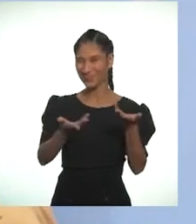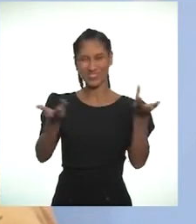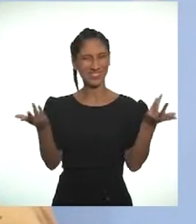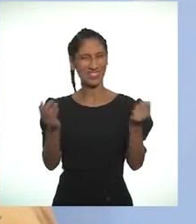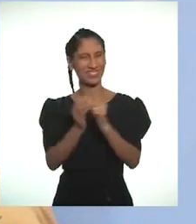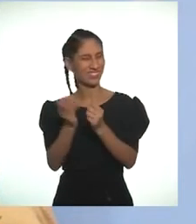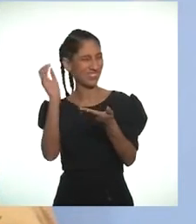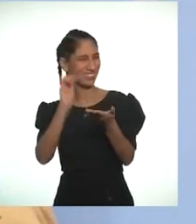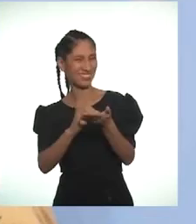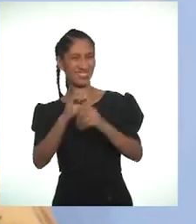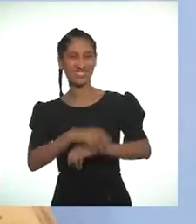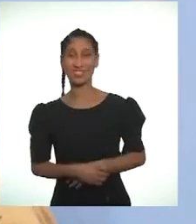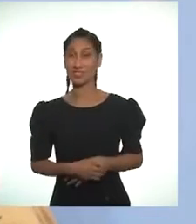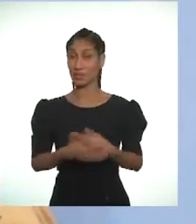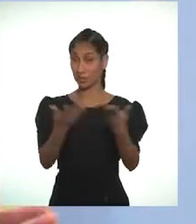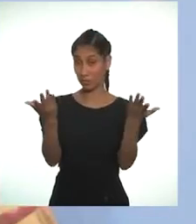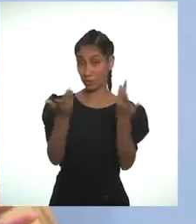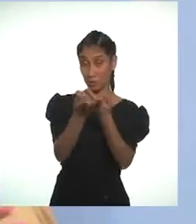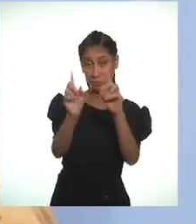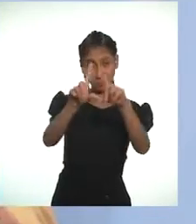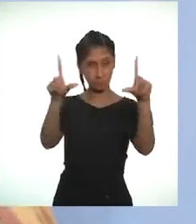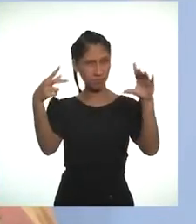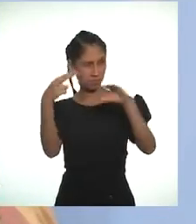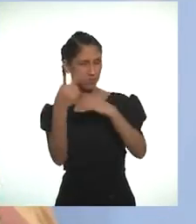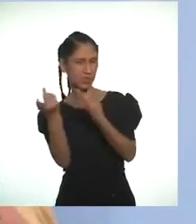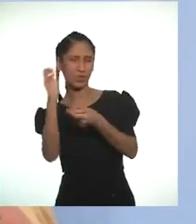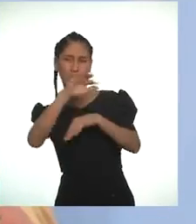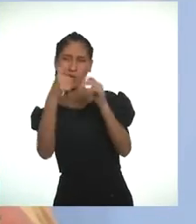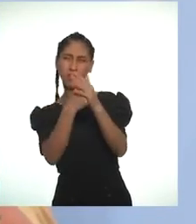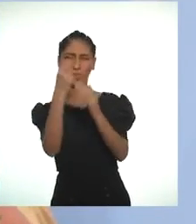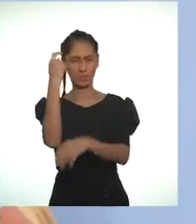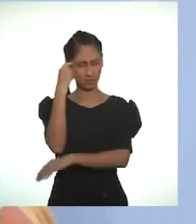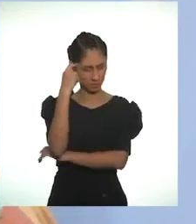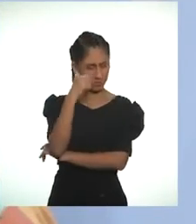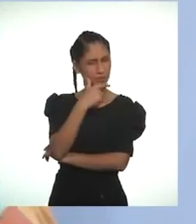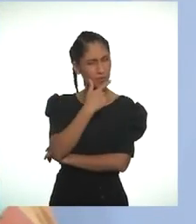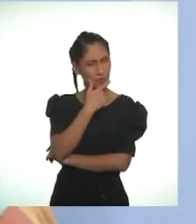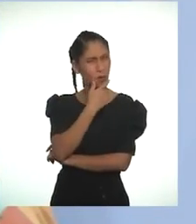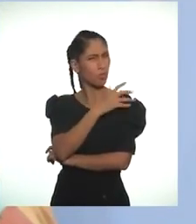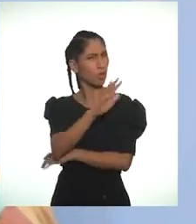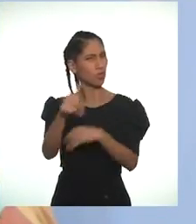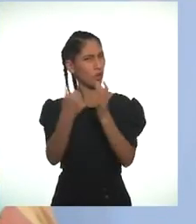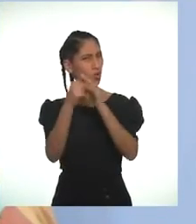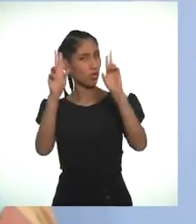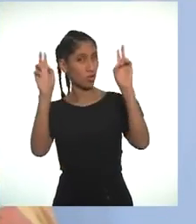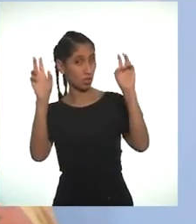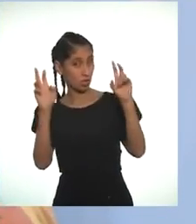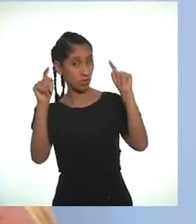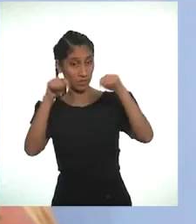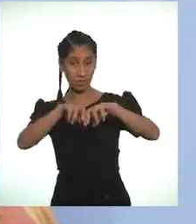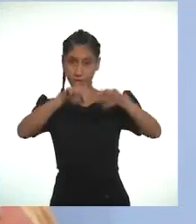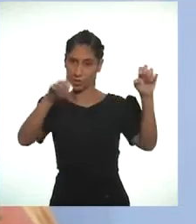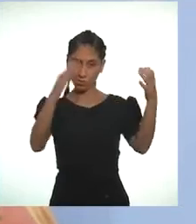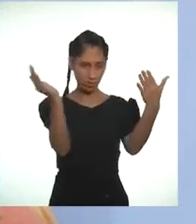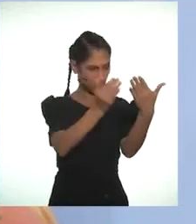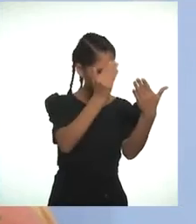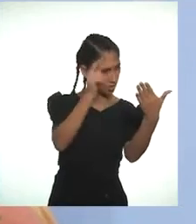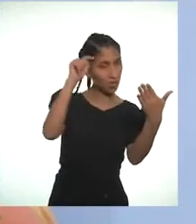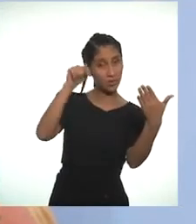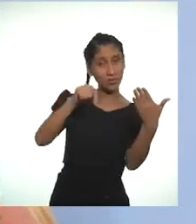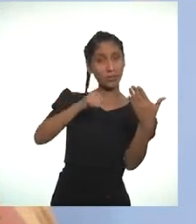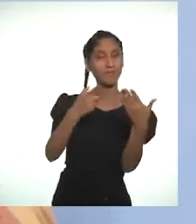Bienvenidas y bienvenidos de vuelta. Espero que durante la pausa todos hayamos podido reflexionar acerca de los temas que estamos investigando